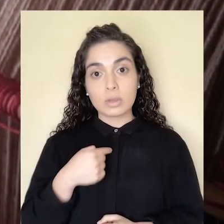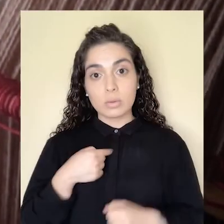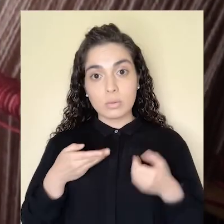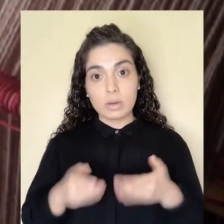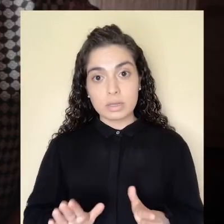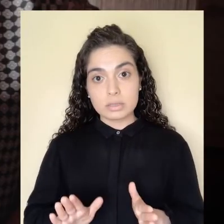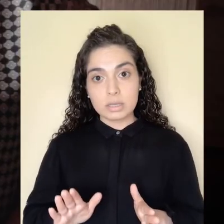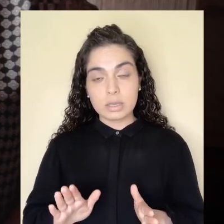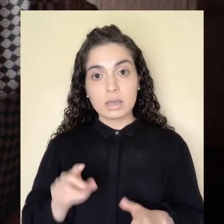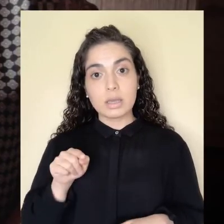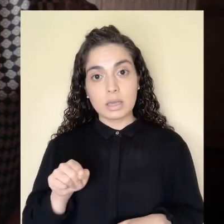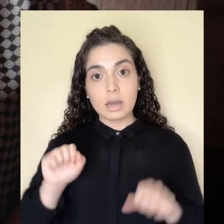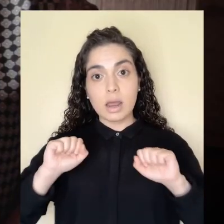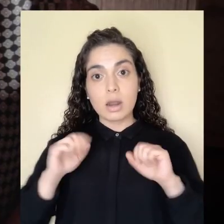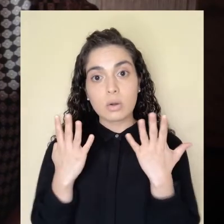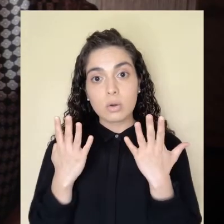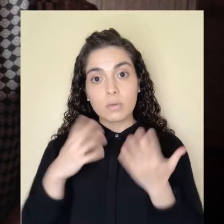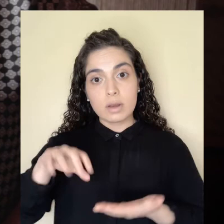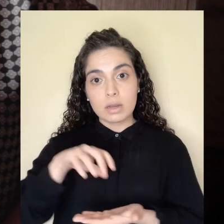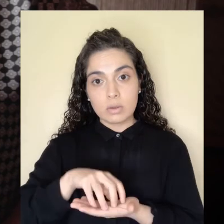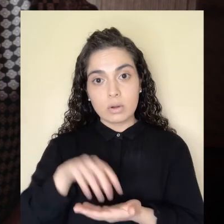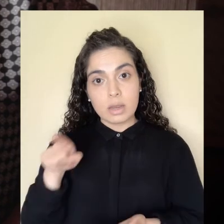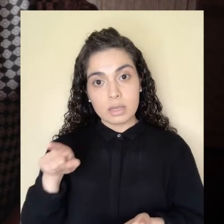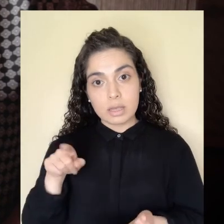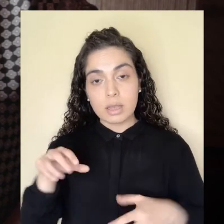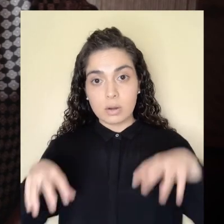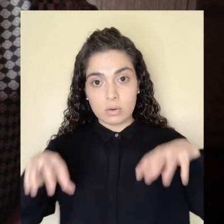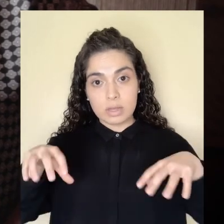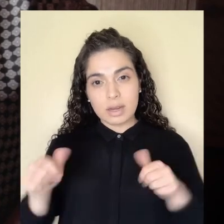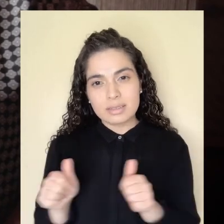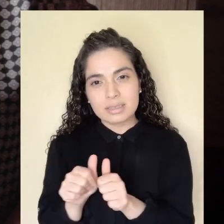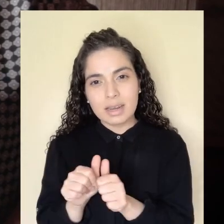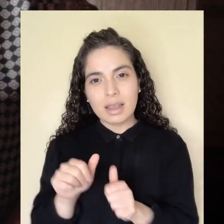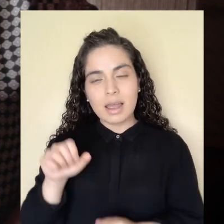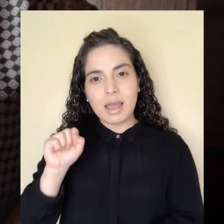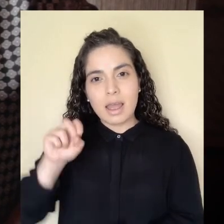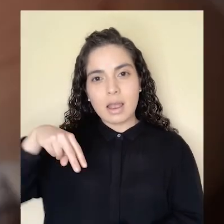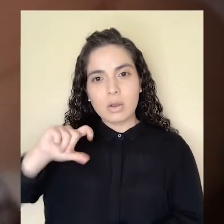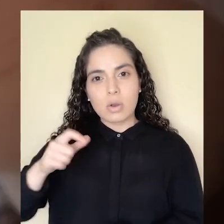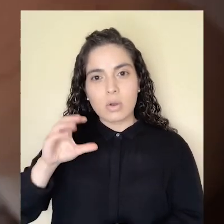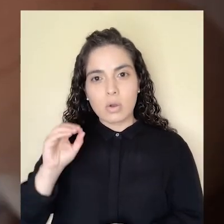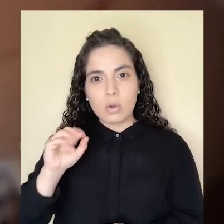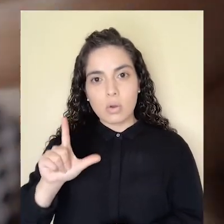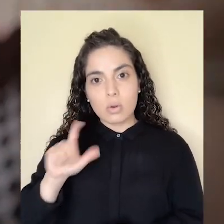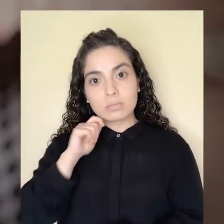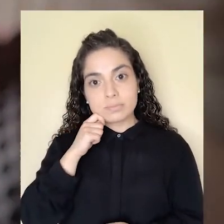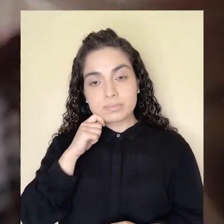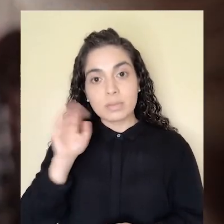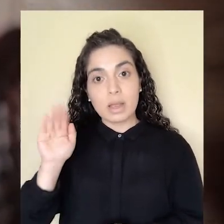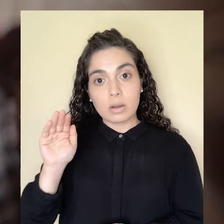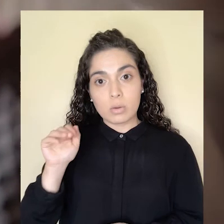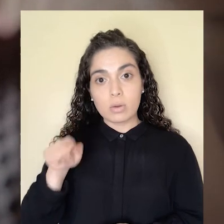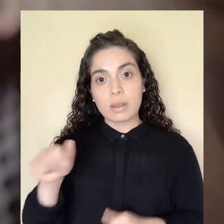Yo soy de la novena región, de la cordillera, cerca de Angol, Miraflores. Y ahí